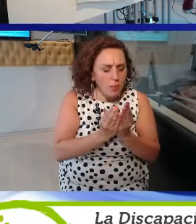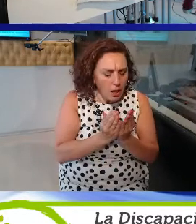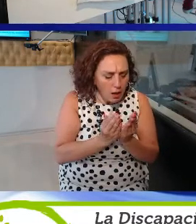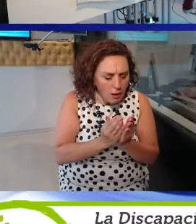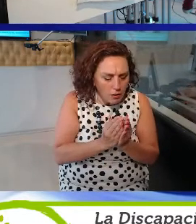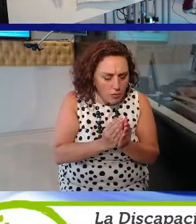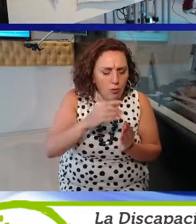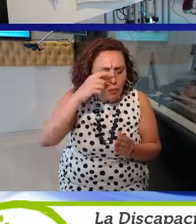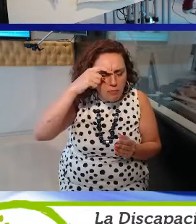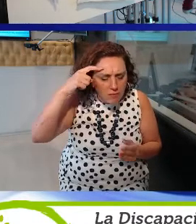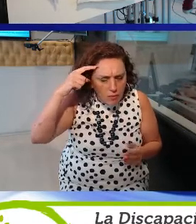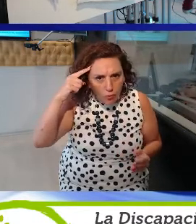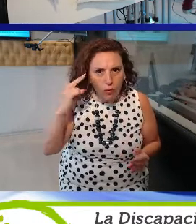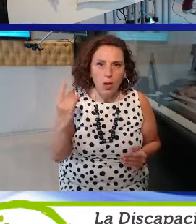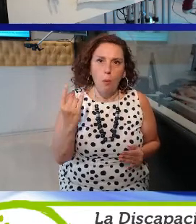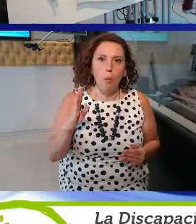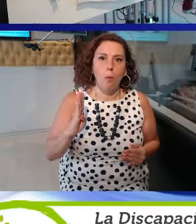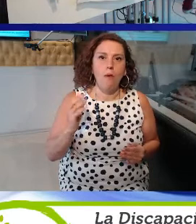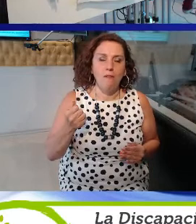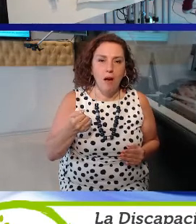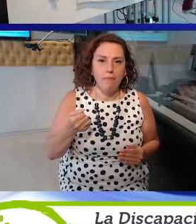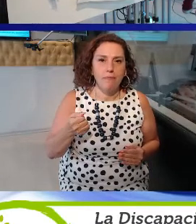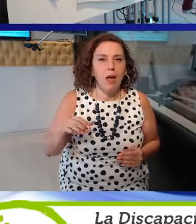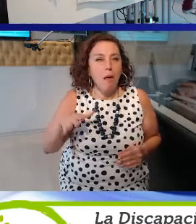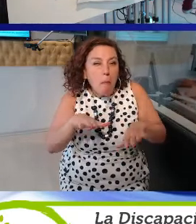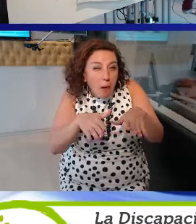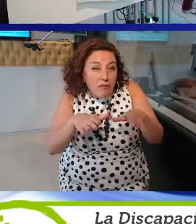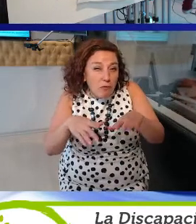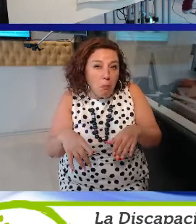UBA. Ya dentro de un año y medio me recibo.